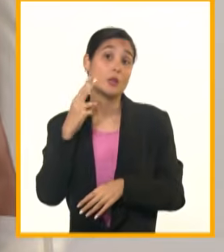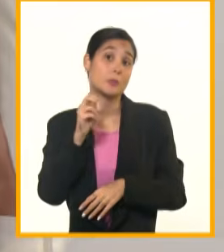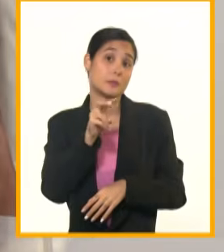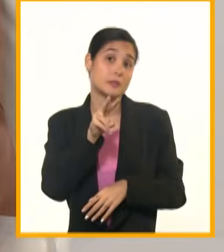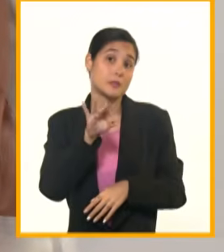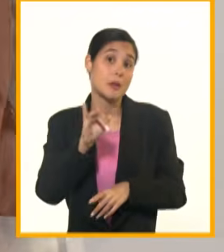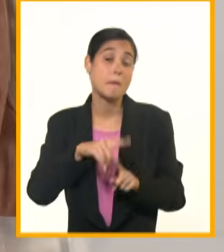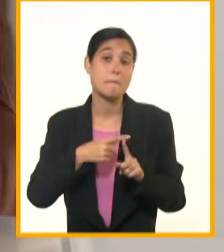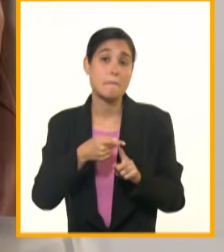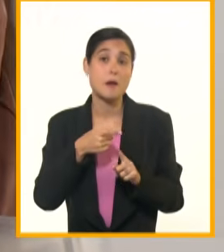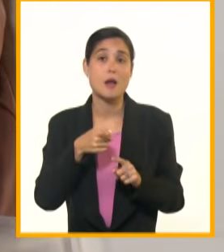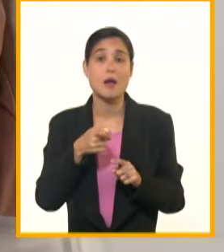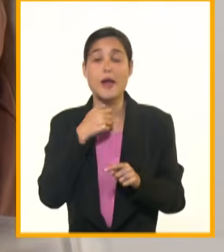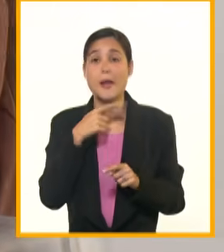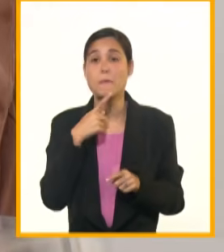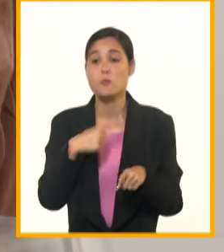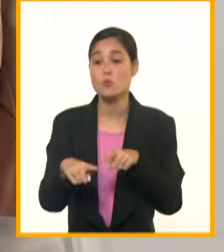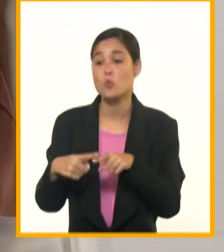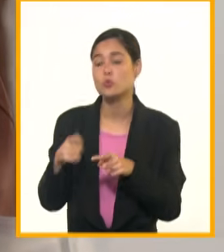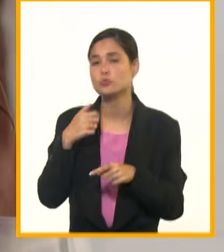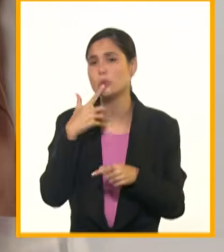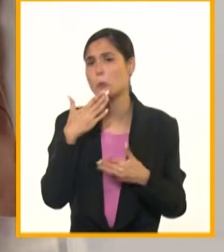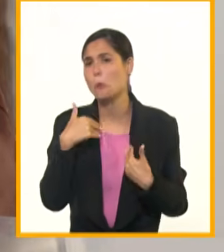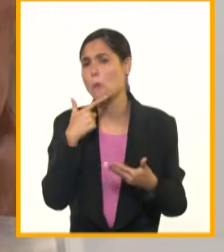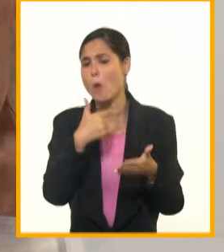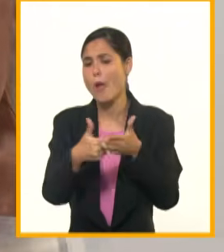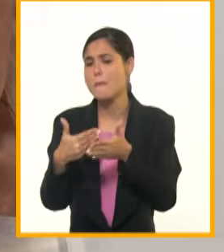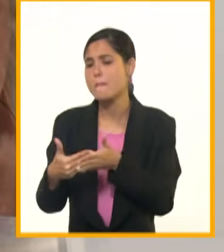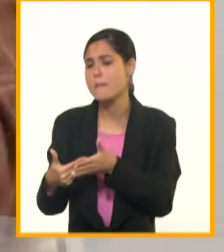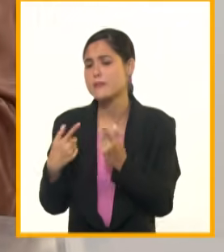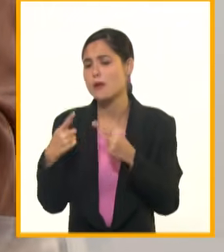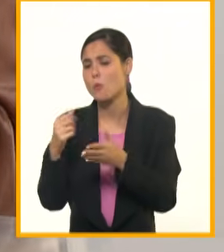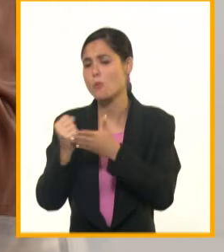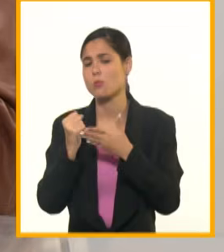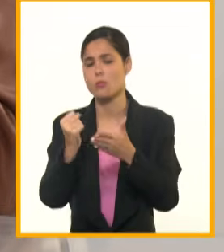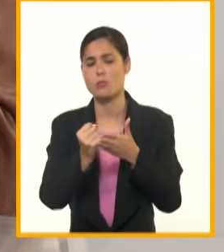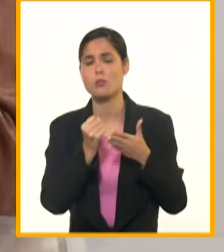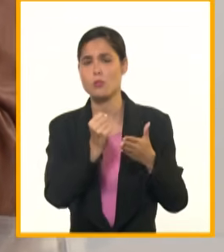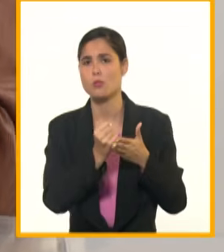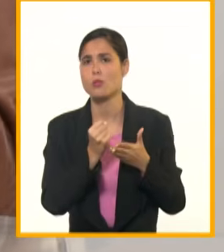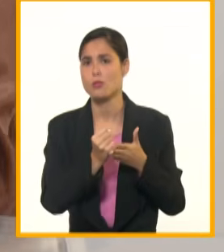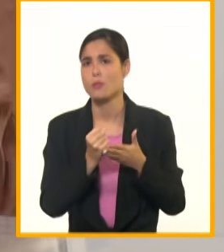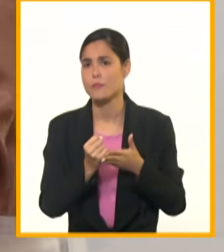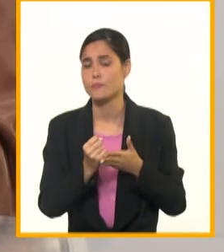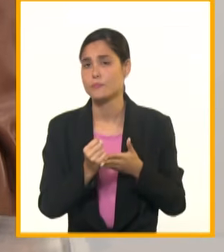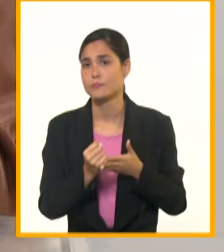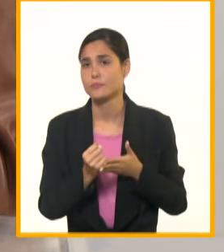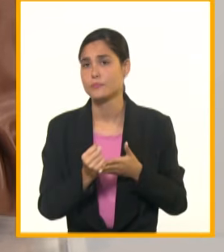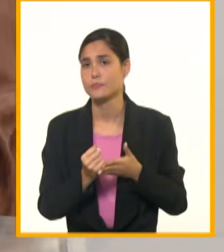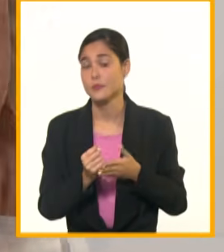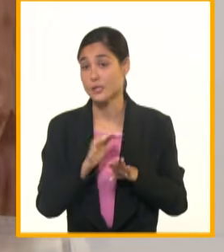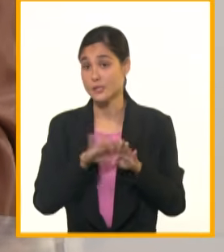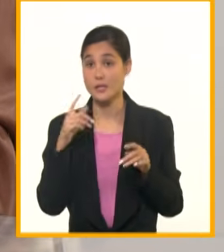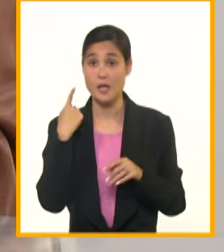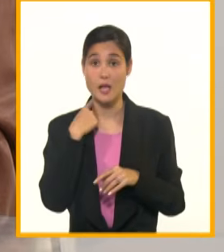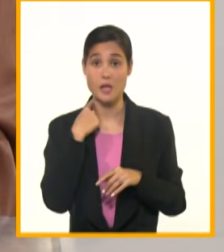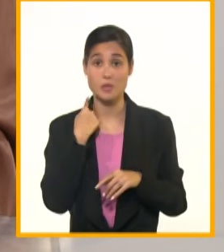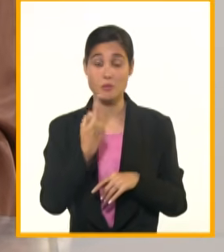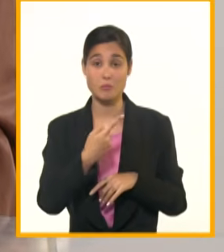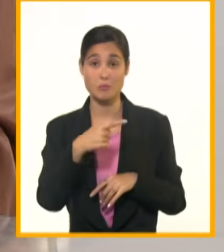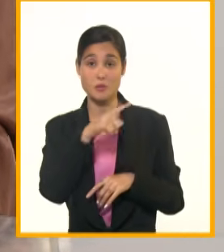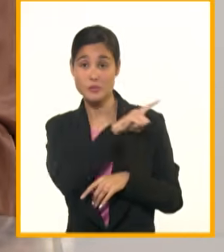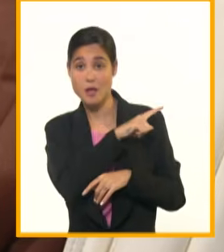que tenemos, los aportes que pueden hacer las empresas. Nosotros el año pasado ejecutamos el gasto y estamos defendiendo ejecutar el